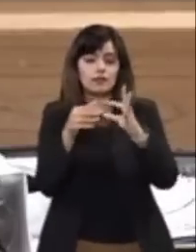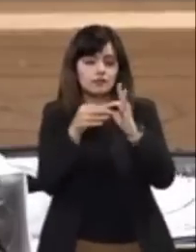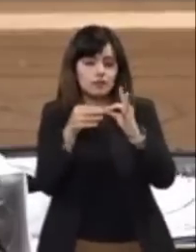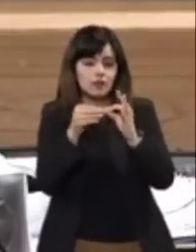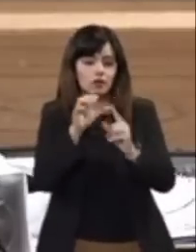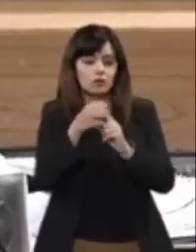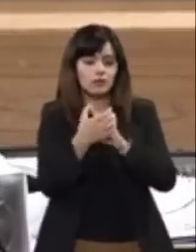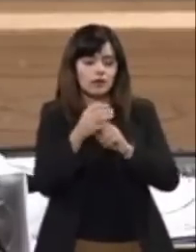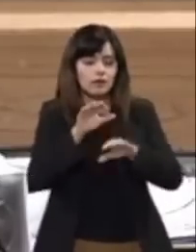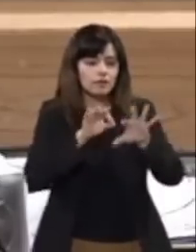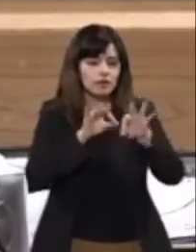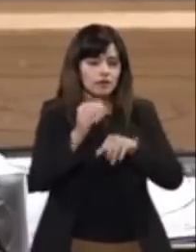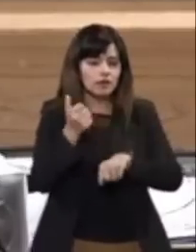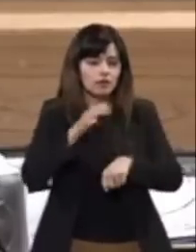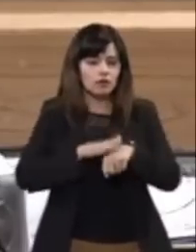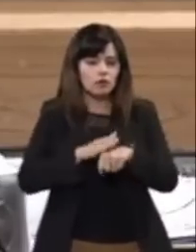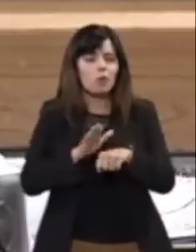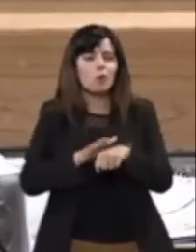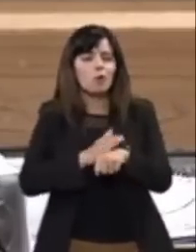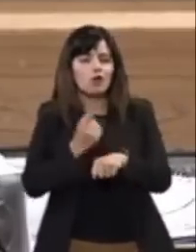administración, una comisión de administración.